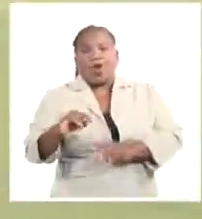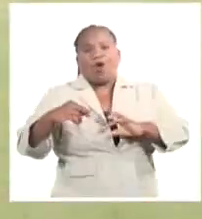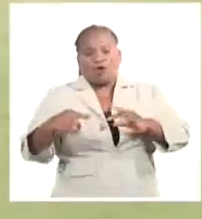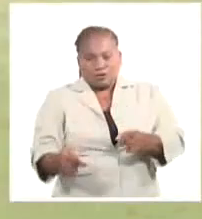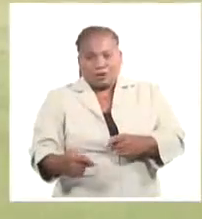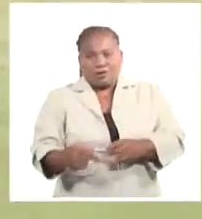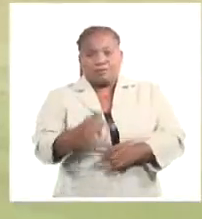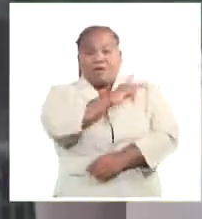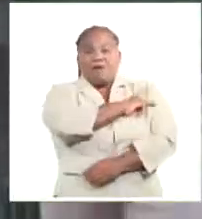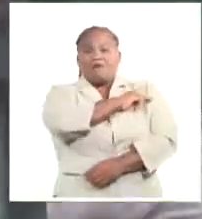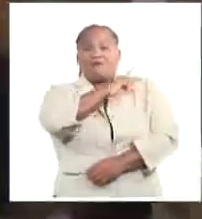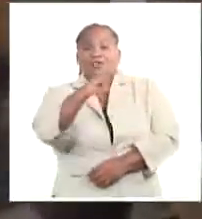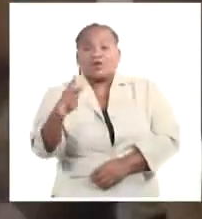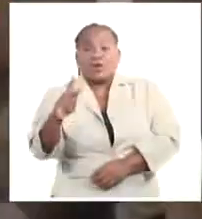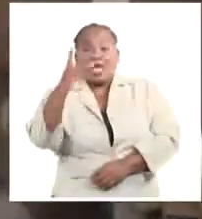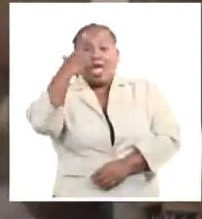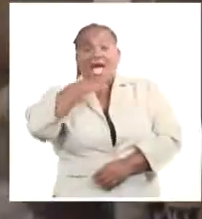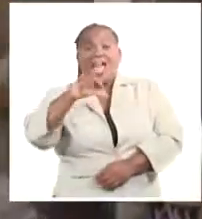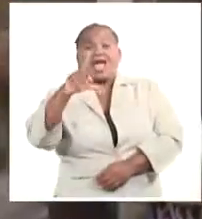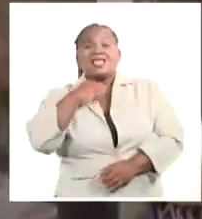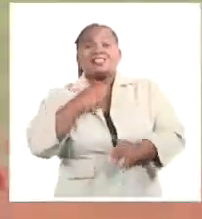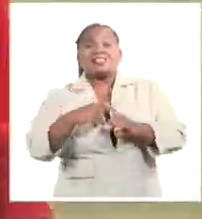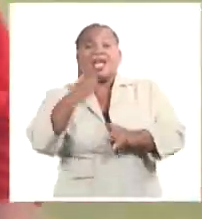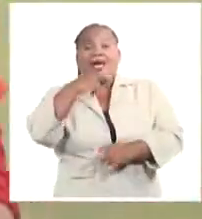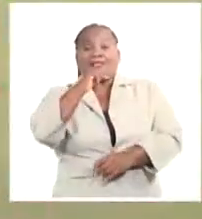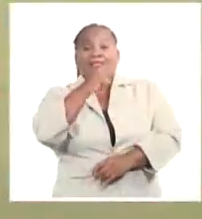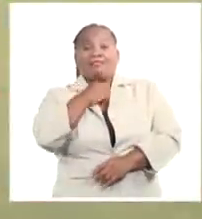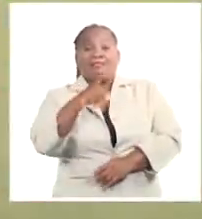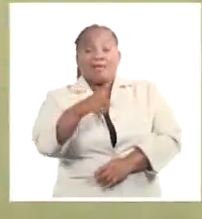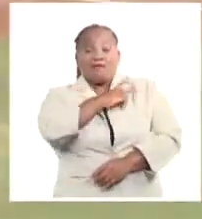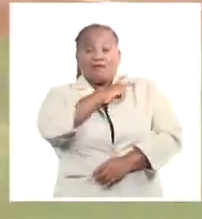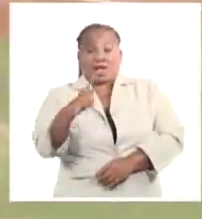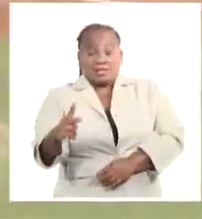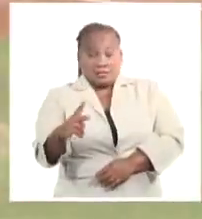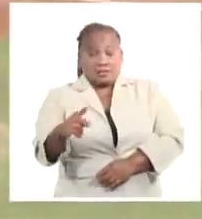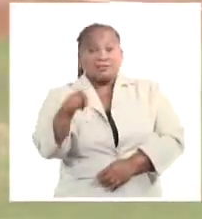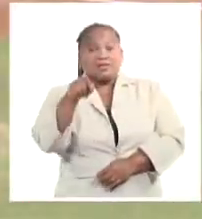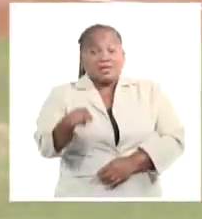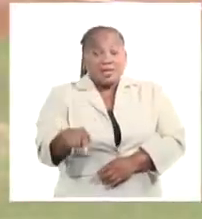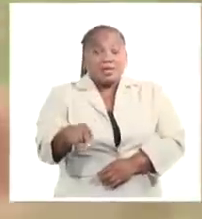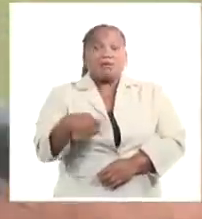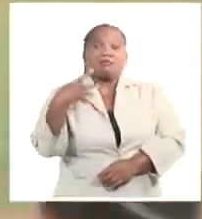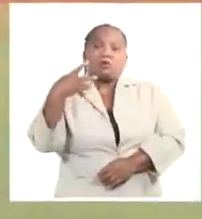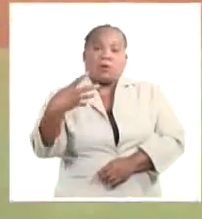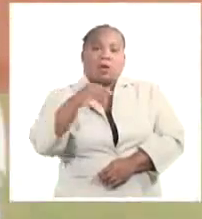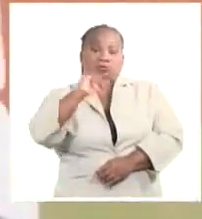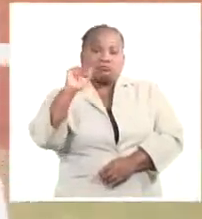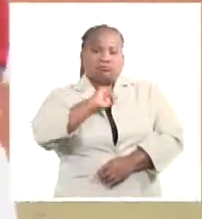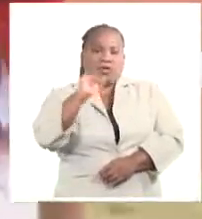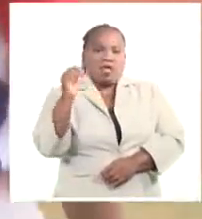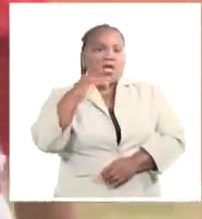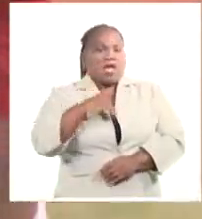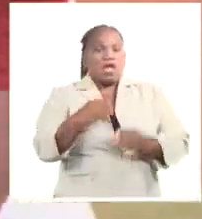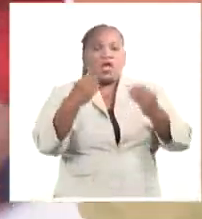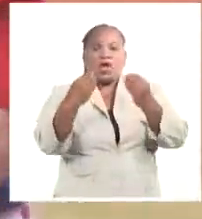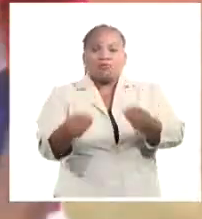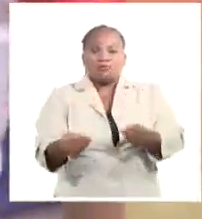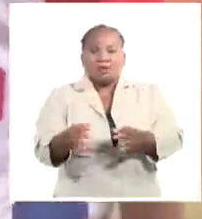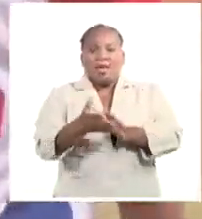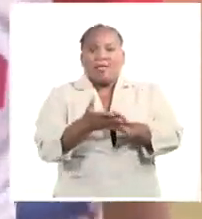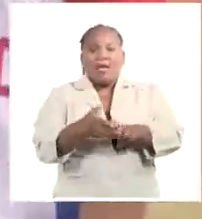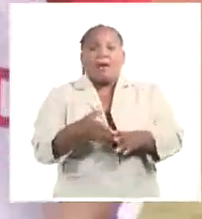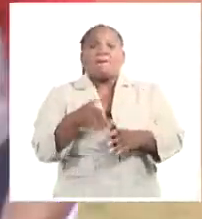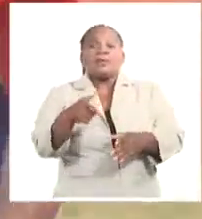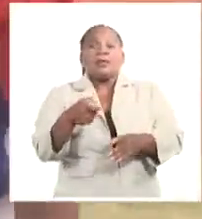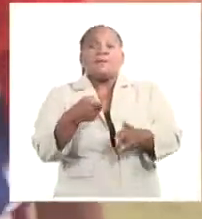La victoria se la apuntó Alexander Valiente, que en 4 entradas de labor solo permitió 4 indiscutibles, no regaló boletos y ponchó a